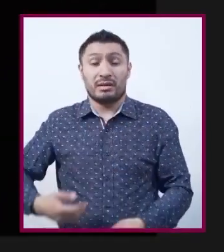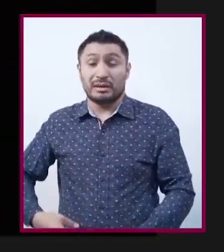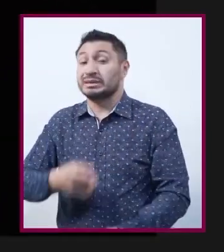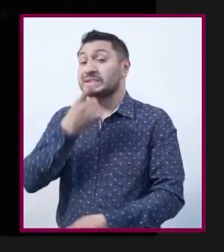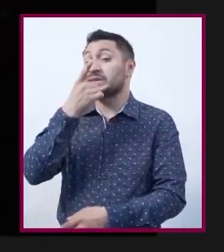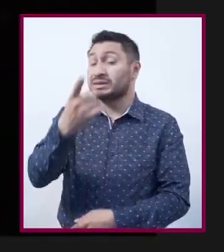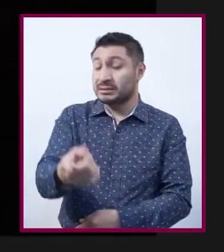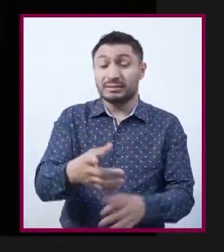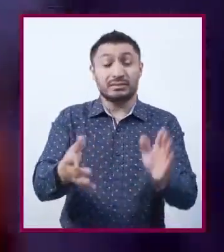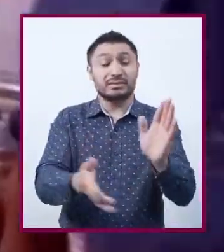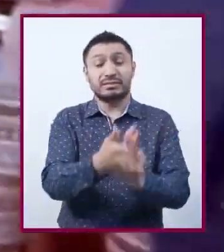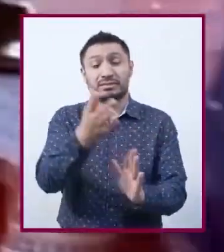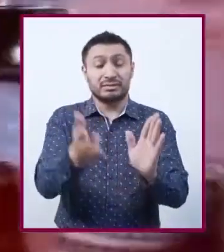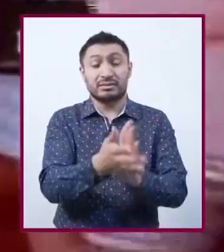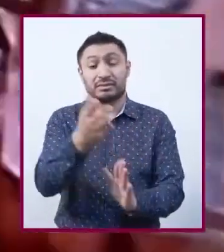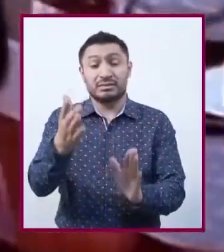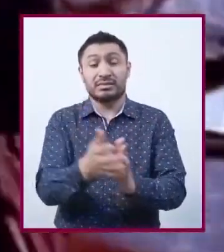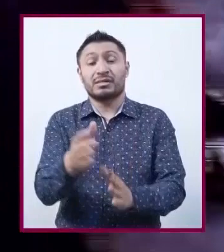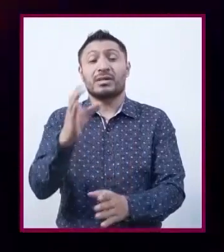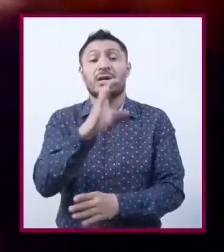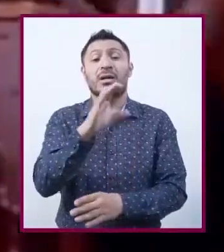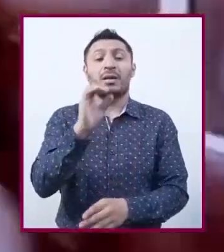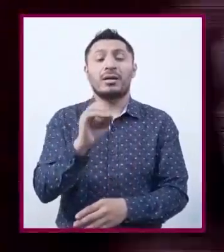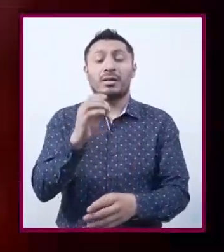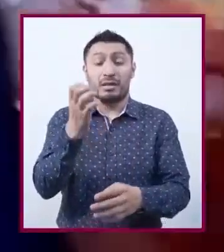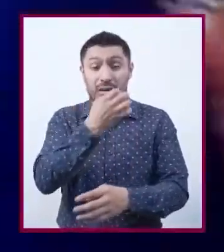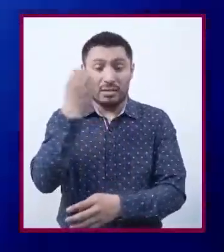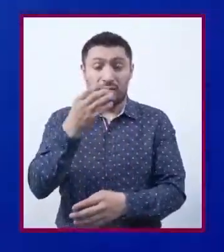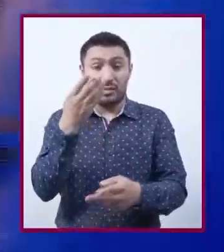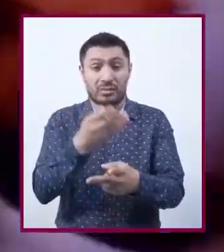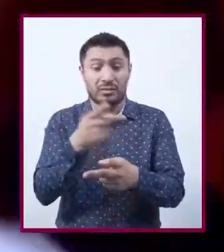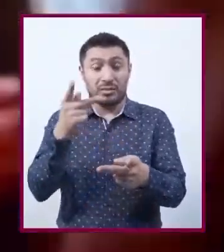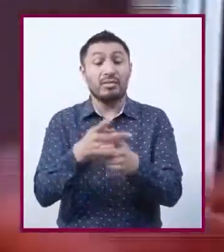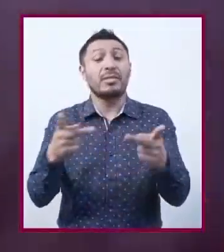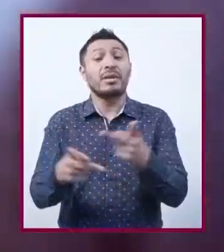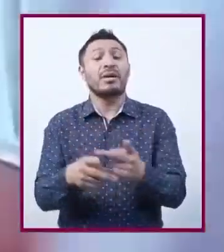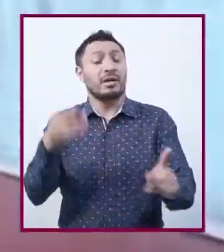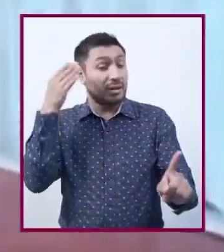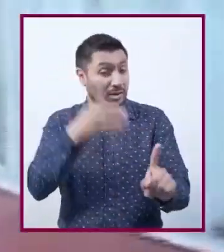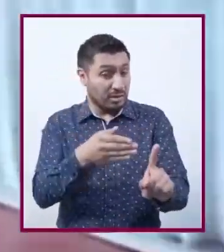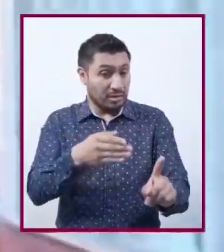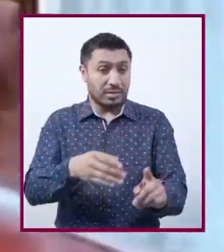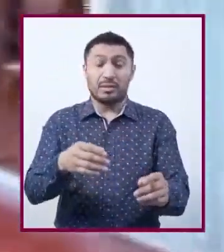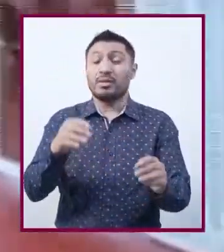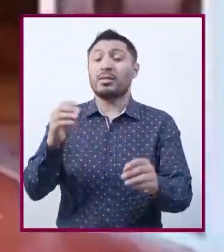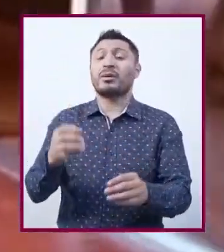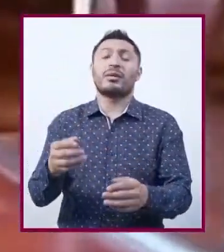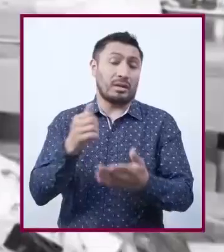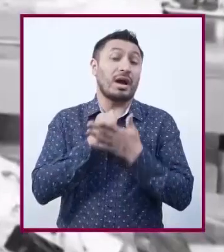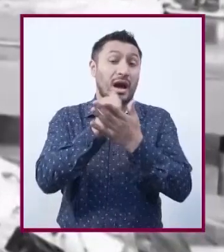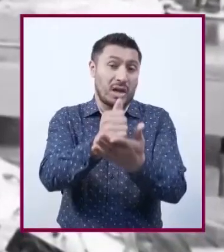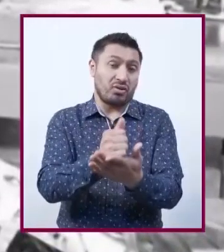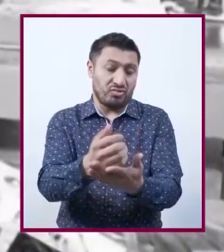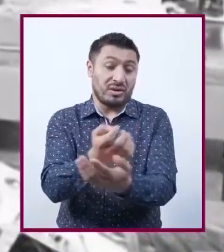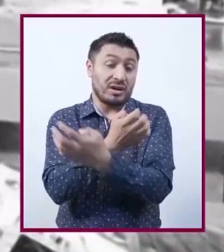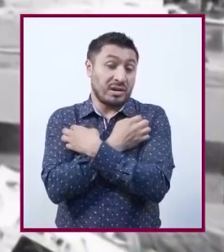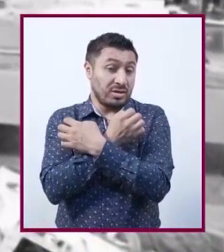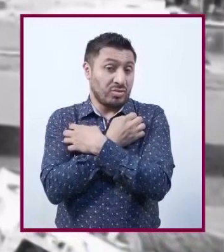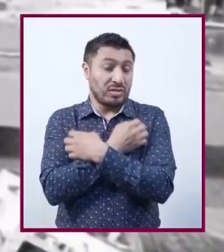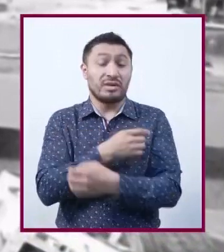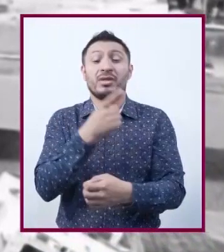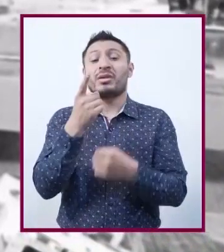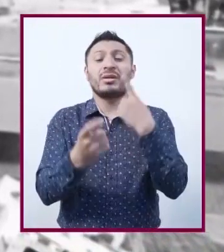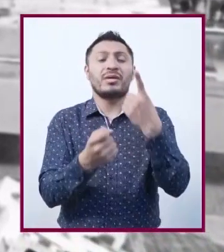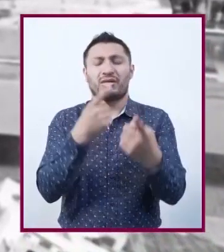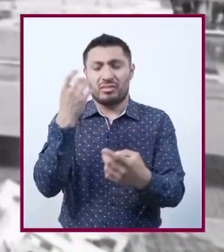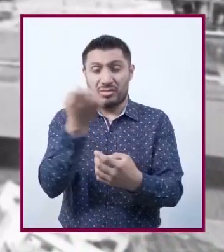presidencial se fundó el Colegio de Bachilleres, con la finalidad de cubrir la alta demanda de educación. Los primeros